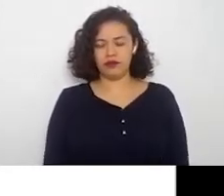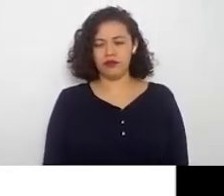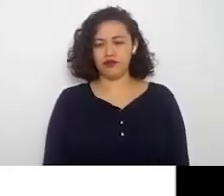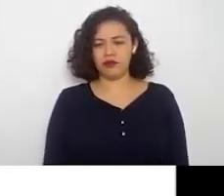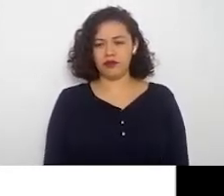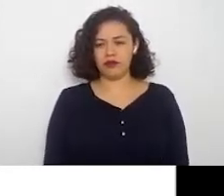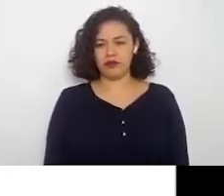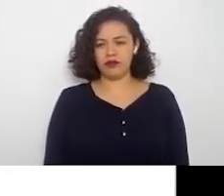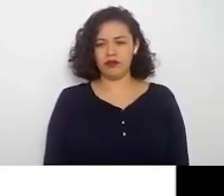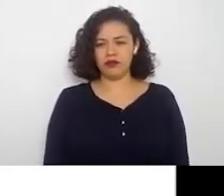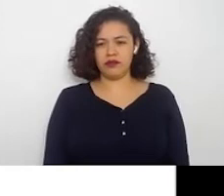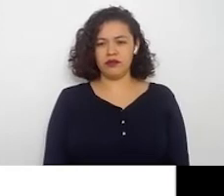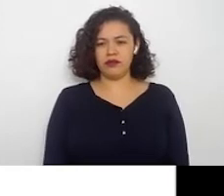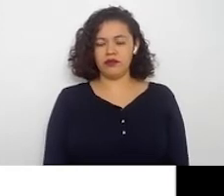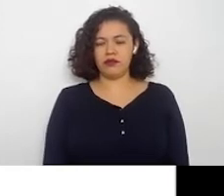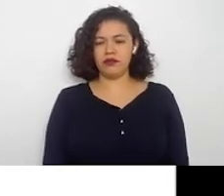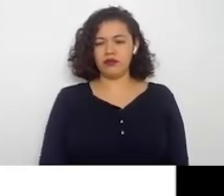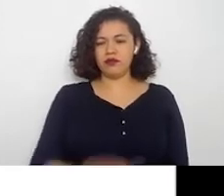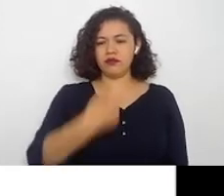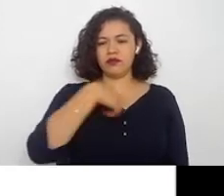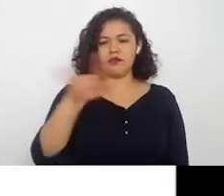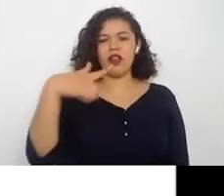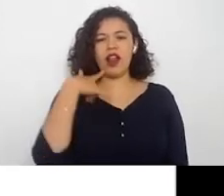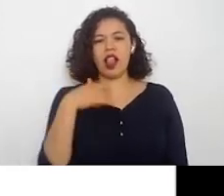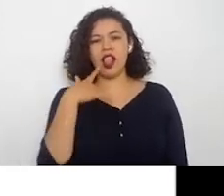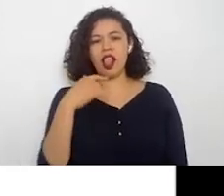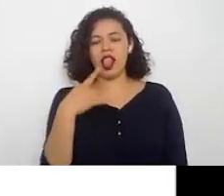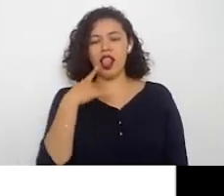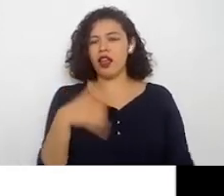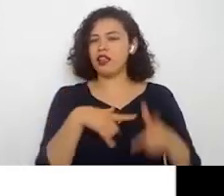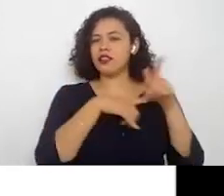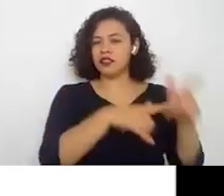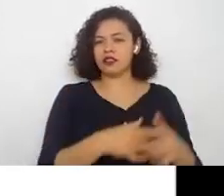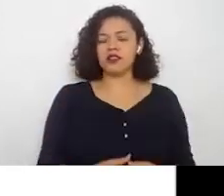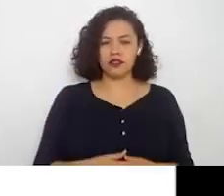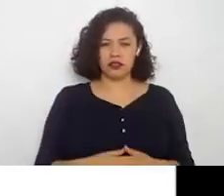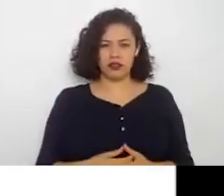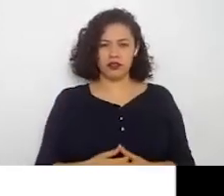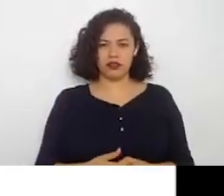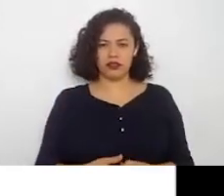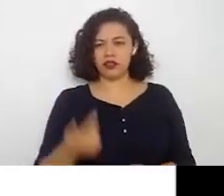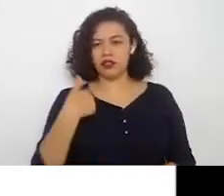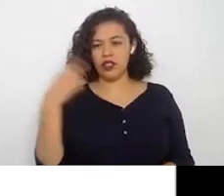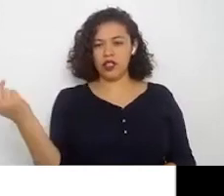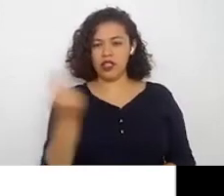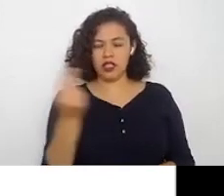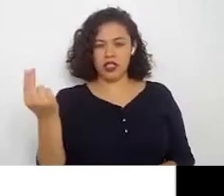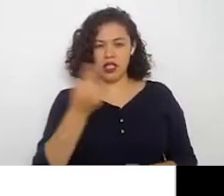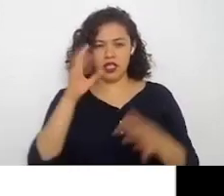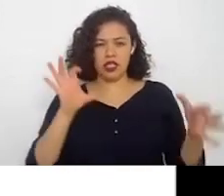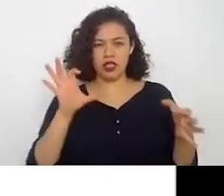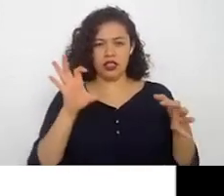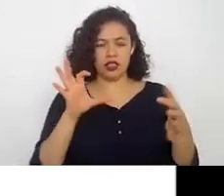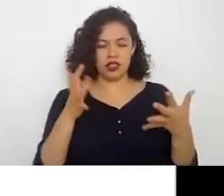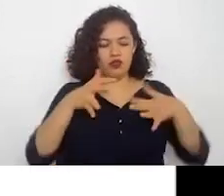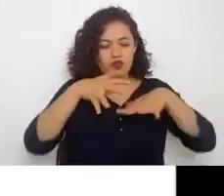Y siguiendo con los retos, podemos decir que necesitamos adecuarnos a una nueva